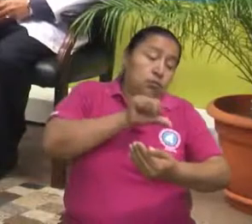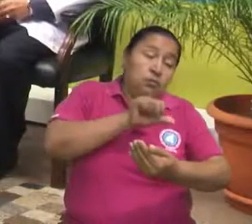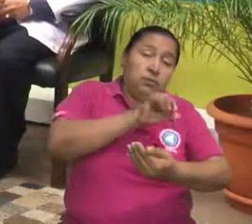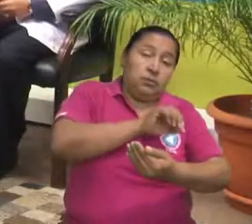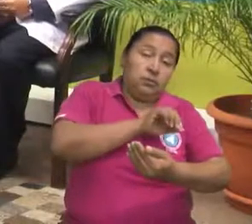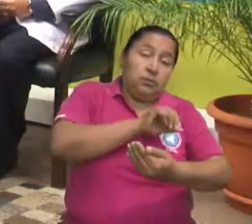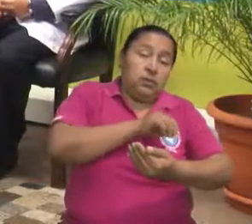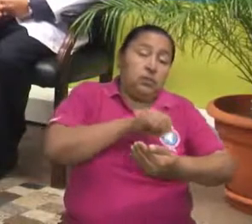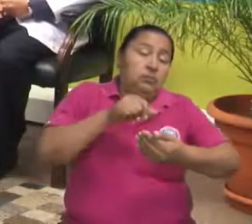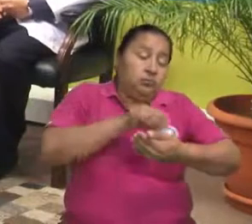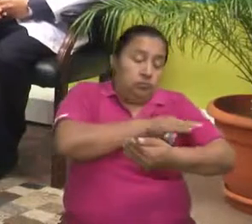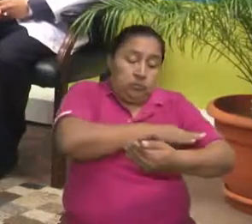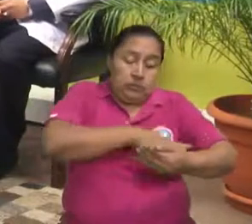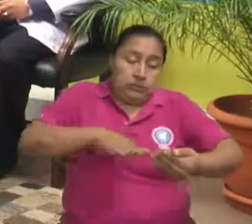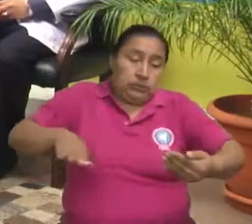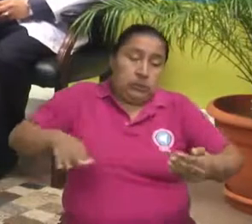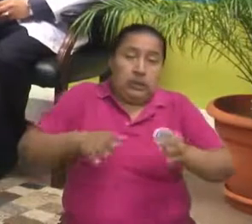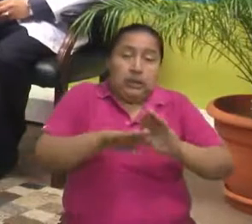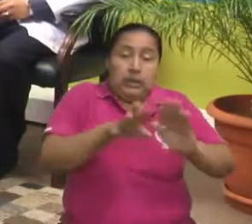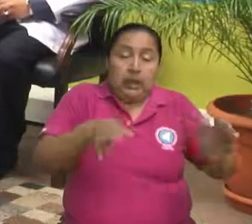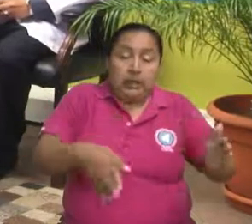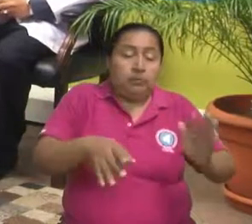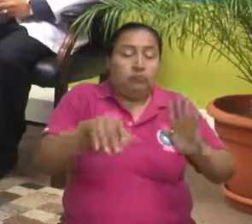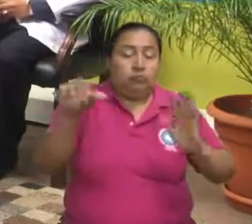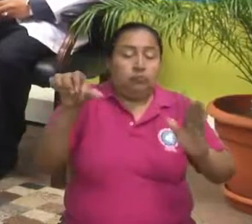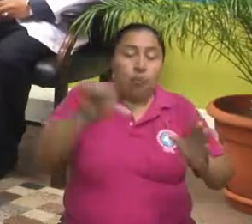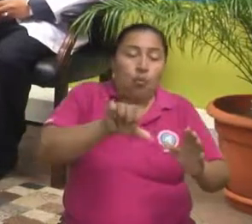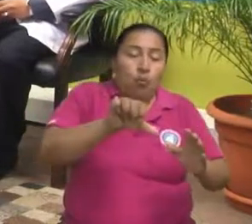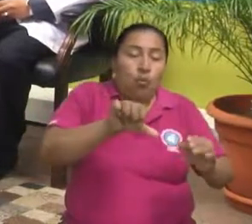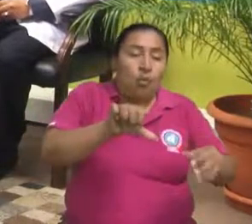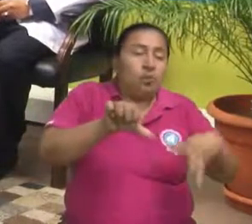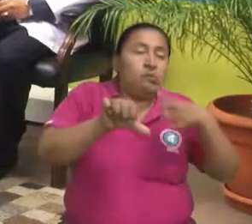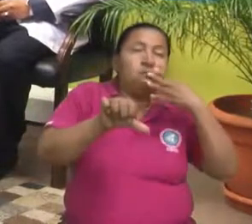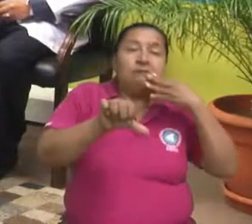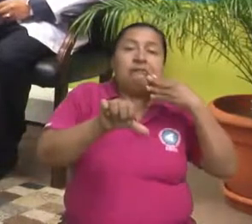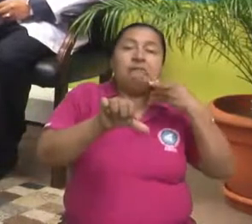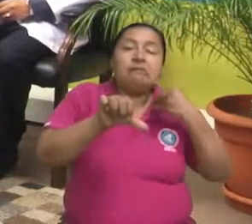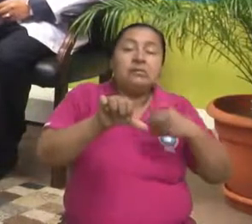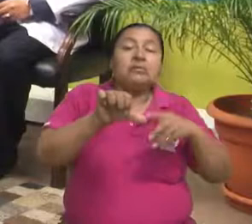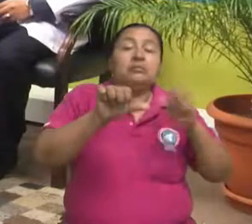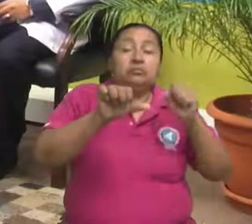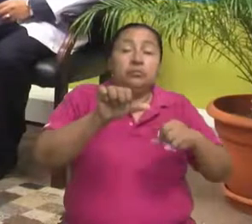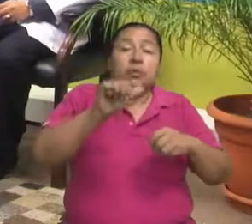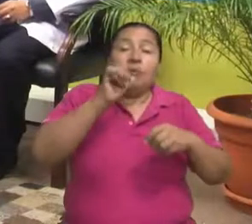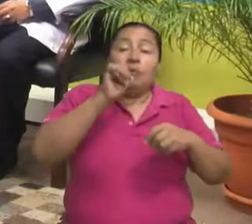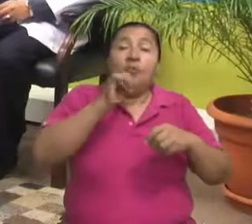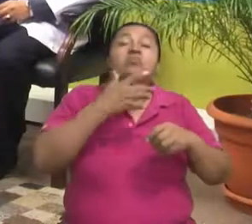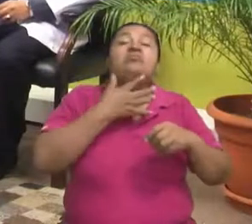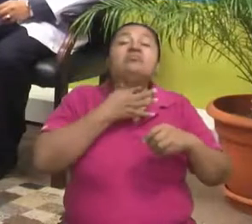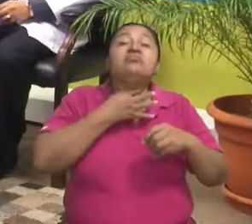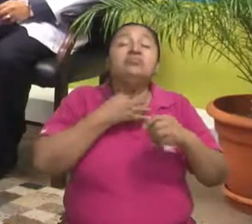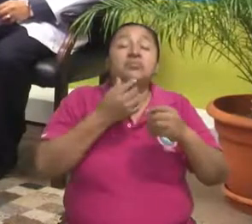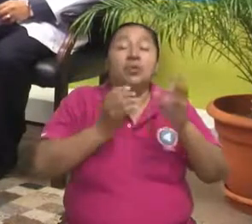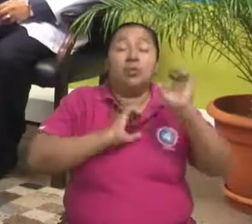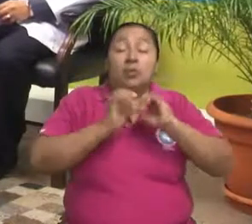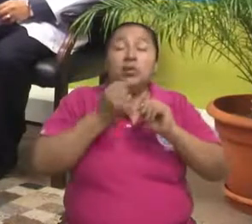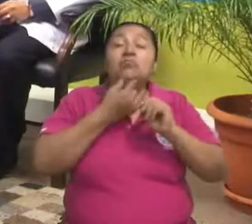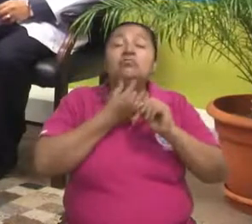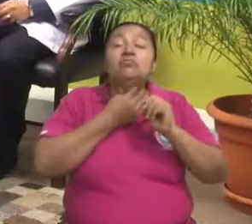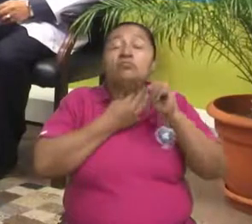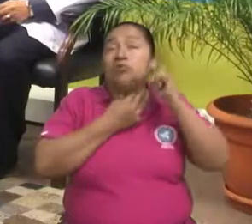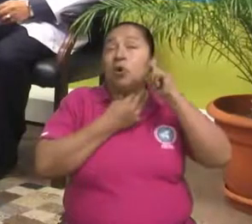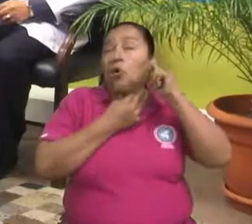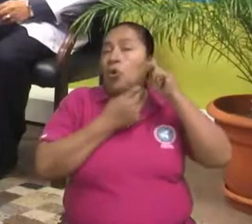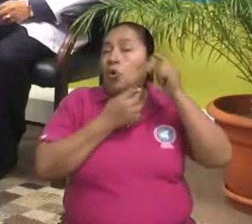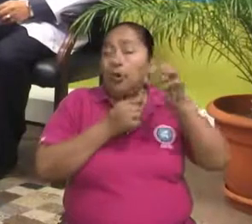posición horizontal, entonces es más propenso porque el conducto que comunica el oído